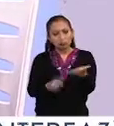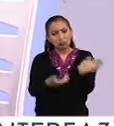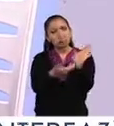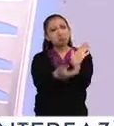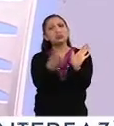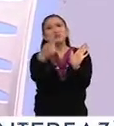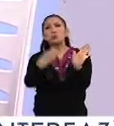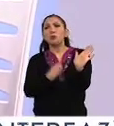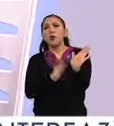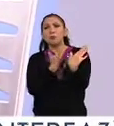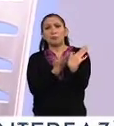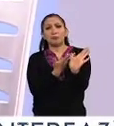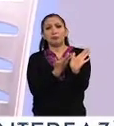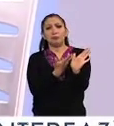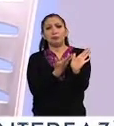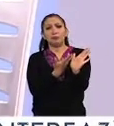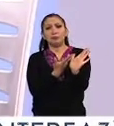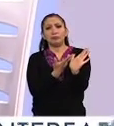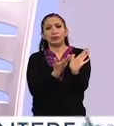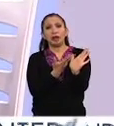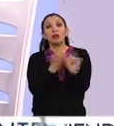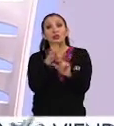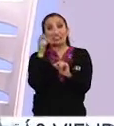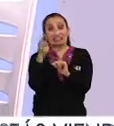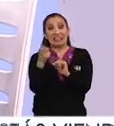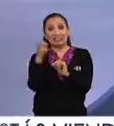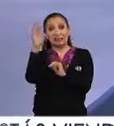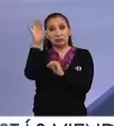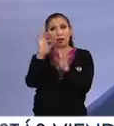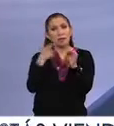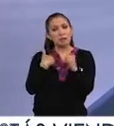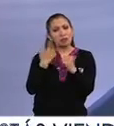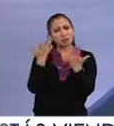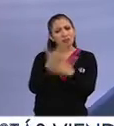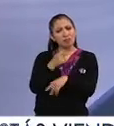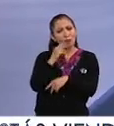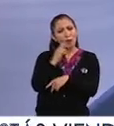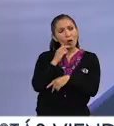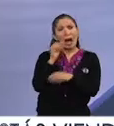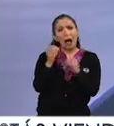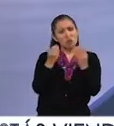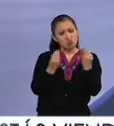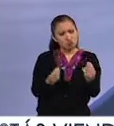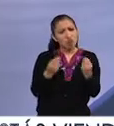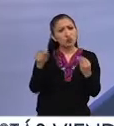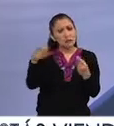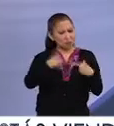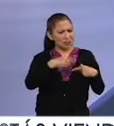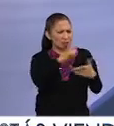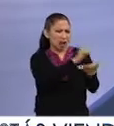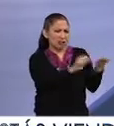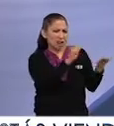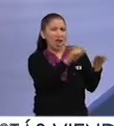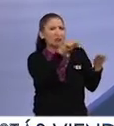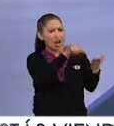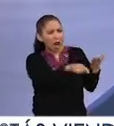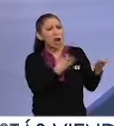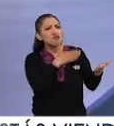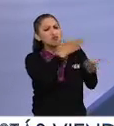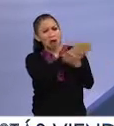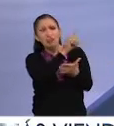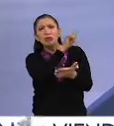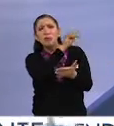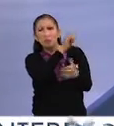a través de sus poemas. Entonces, esas cosas a mí me sorprenden mucho. Hay muchos escritores que han sido